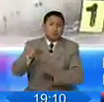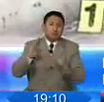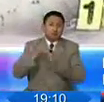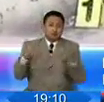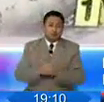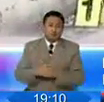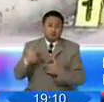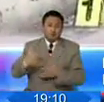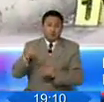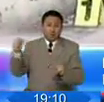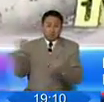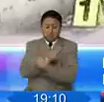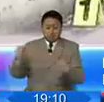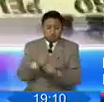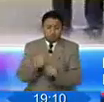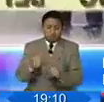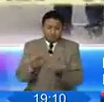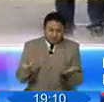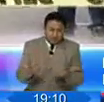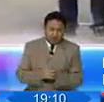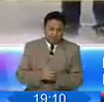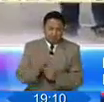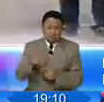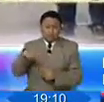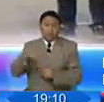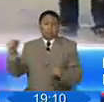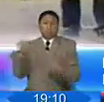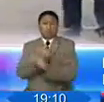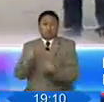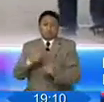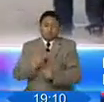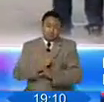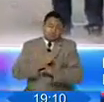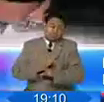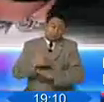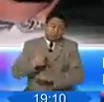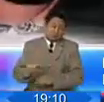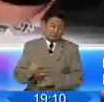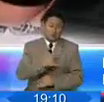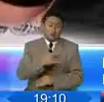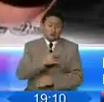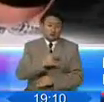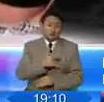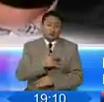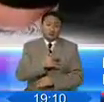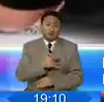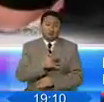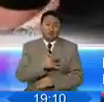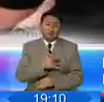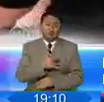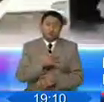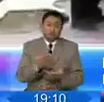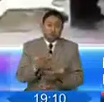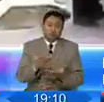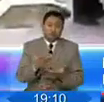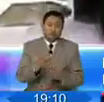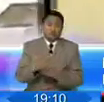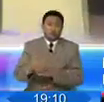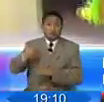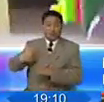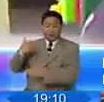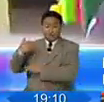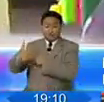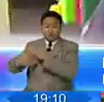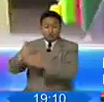con violencia te educo y con violencia mantengo y sostengo un síntoma de un proceso